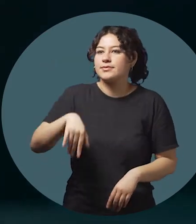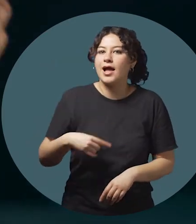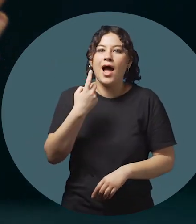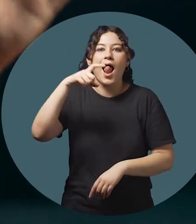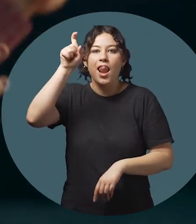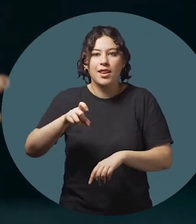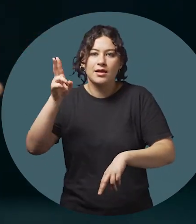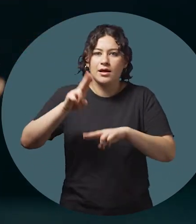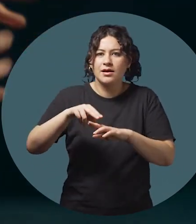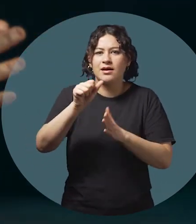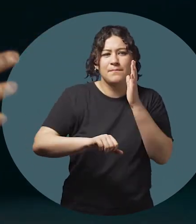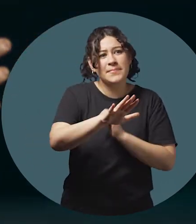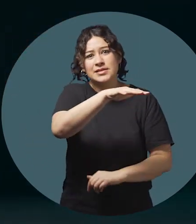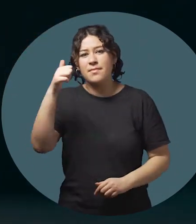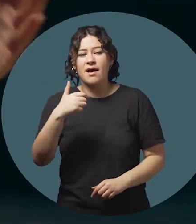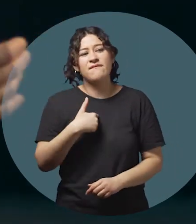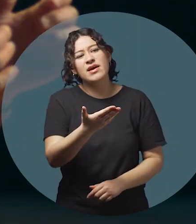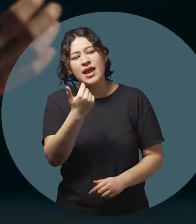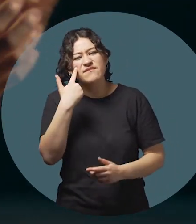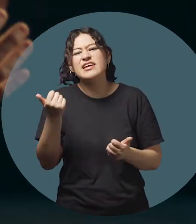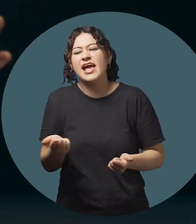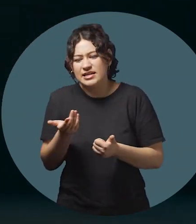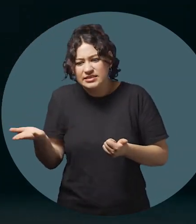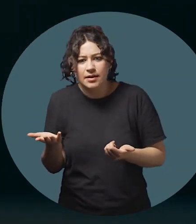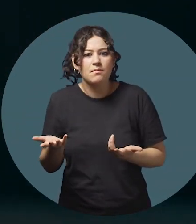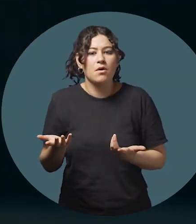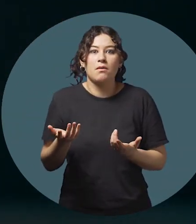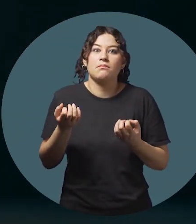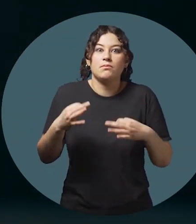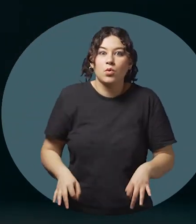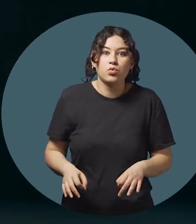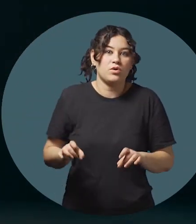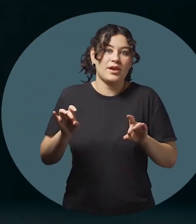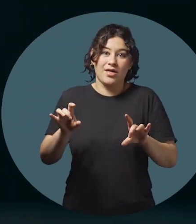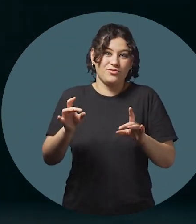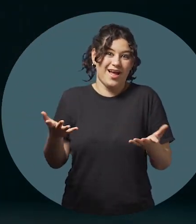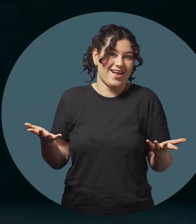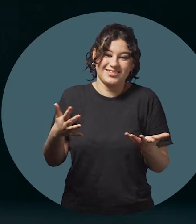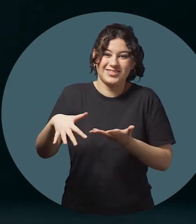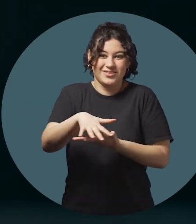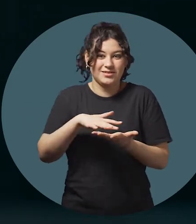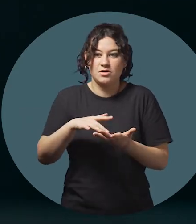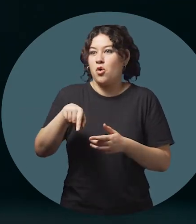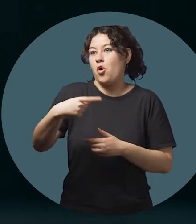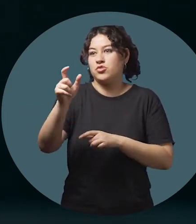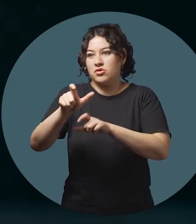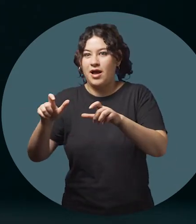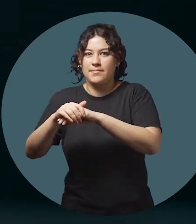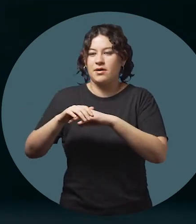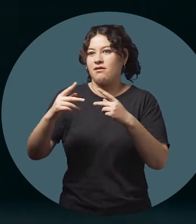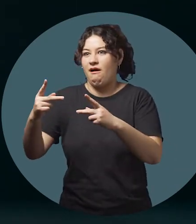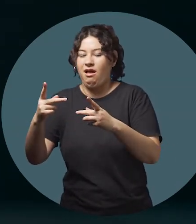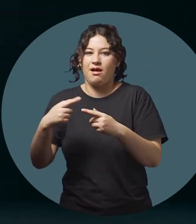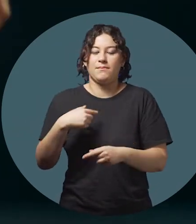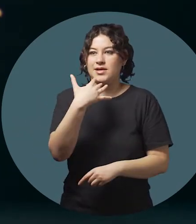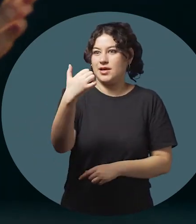enfermaba o se lastimaba, me decían, vení Álvaro, a ver qué le hacemos a este, qué no le hacemos, porque era lo natural. No, los otros estaban jugando al fútbol, pero no llamaban